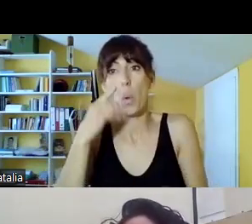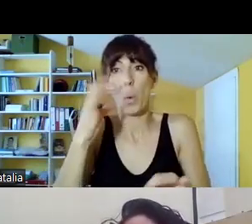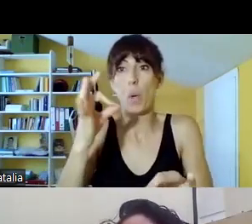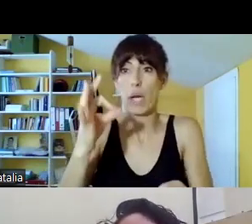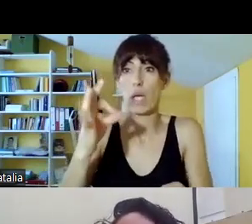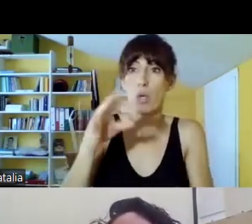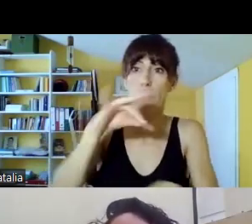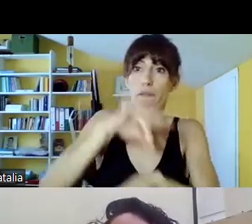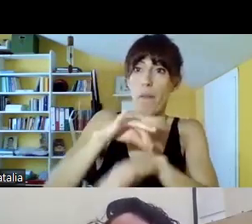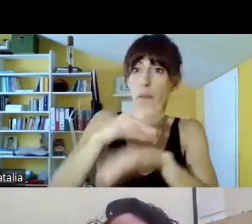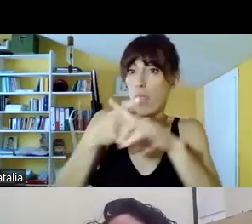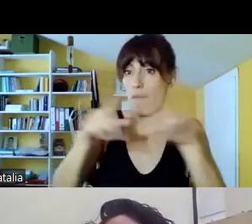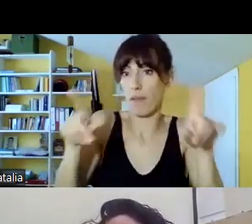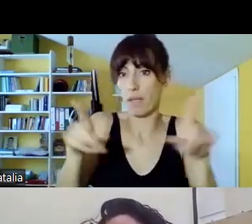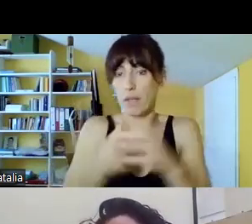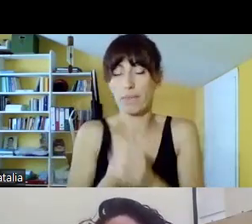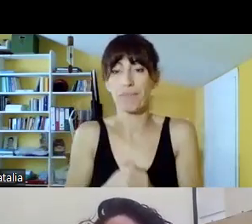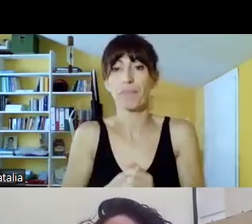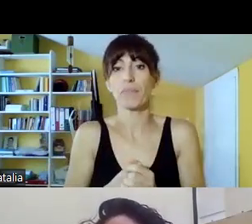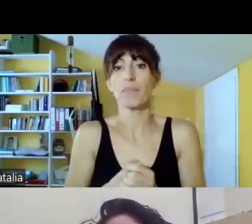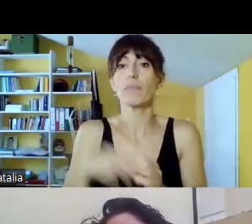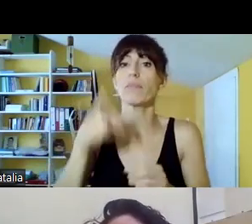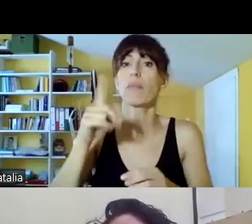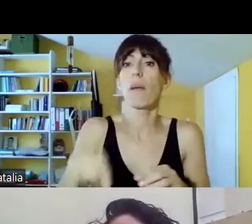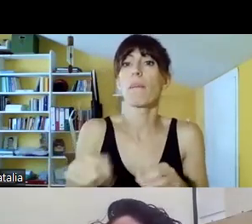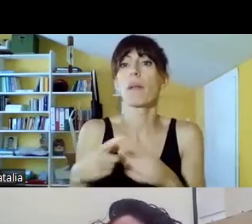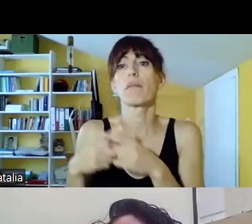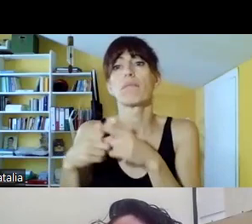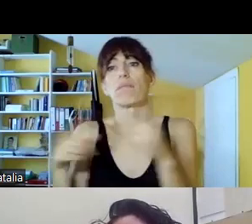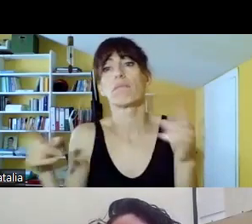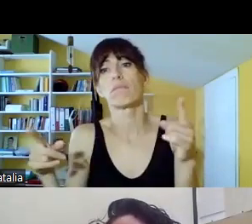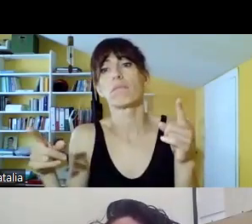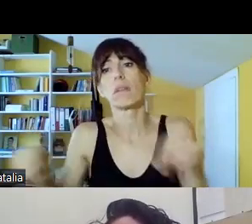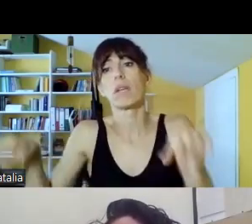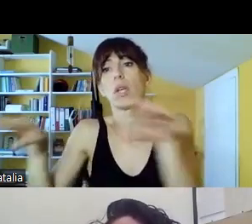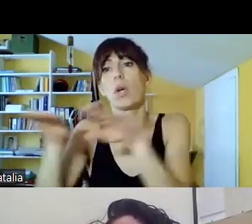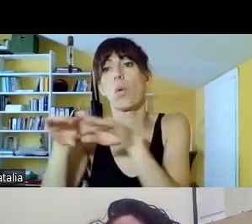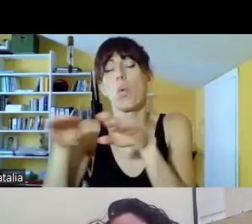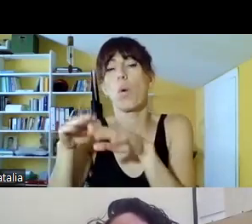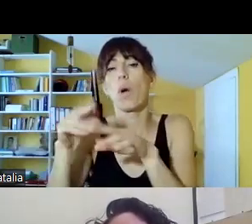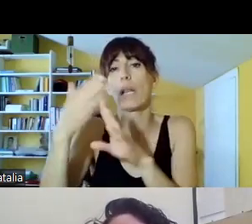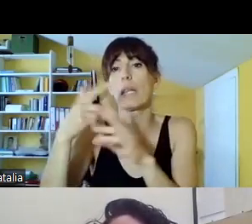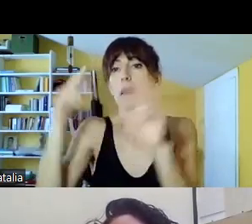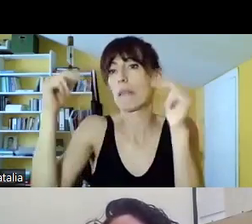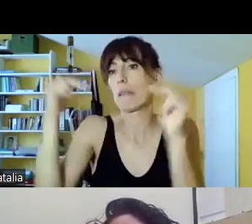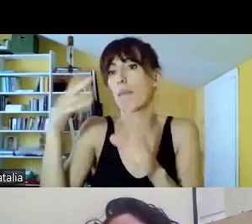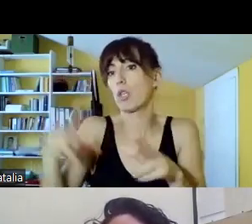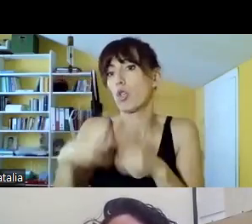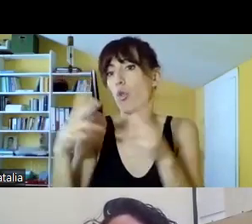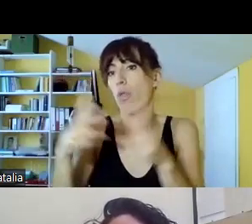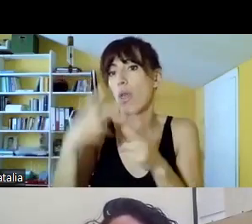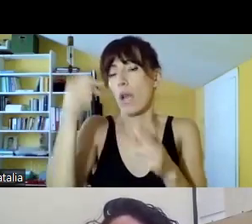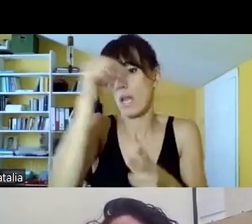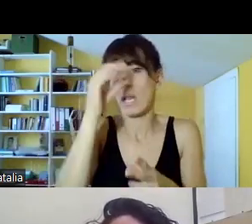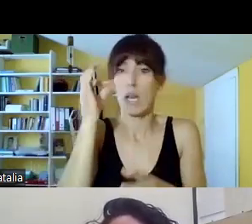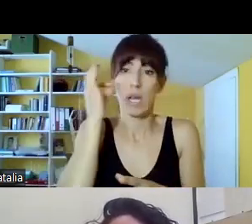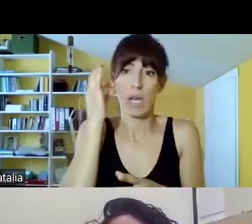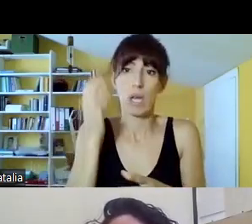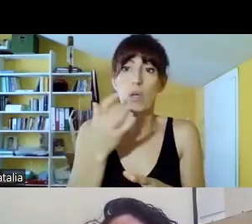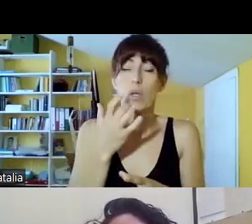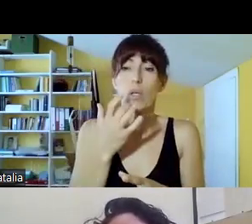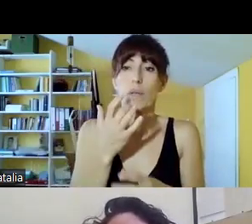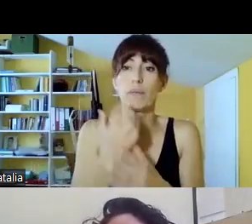sean diferentes, y por otro lado es desigual por la existencia de factores sociales como el género que